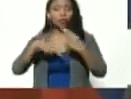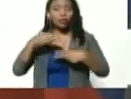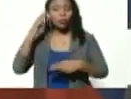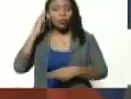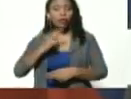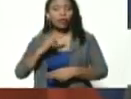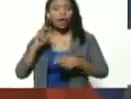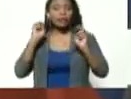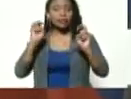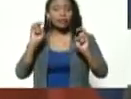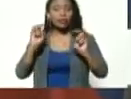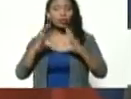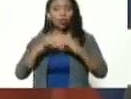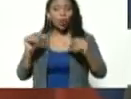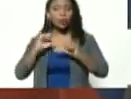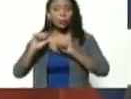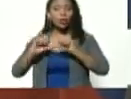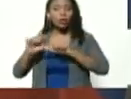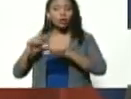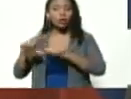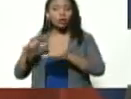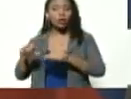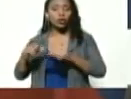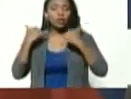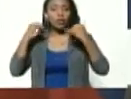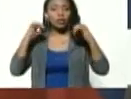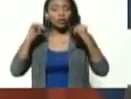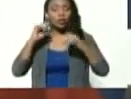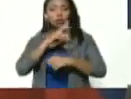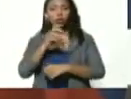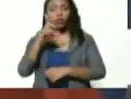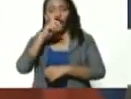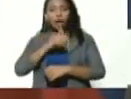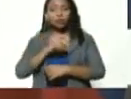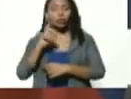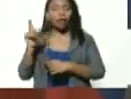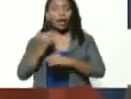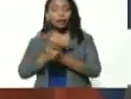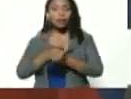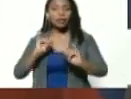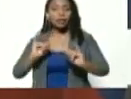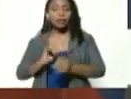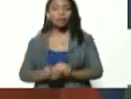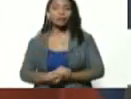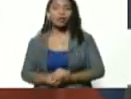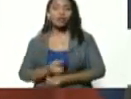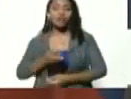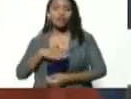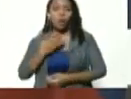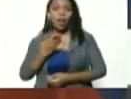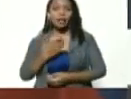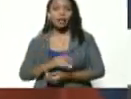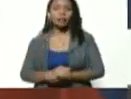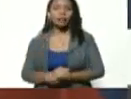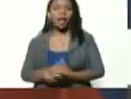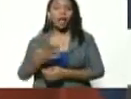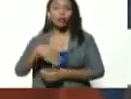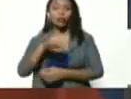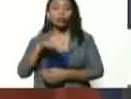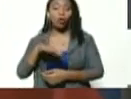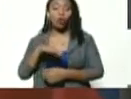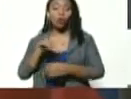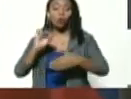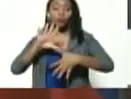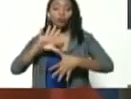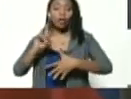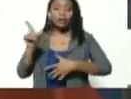Bolivariana, en el marco de todo este proceso de la conmemoración de los 200 años de independencia, pueda estar en todo el continente como